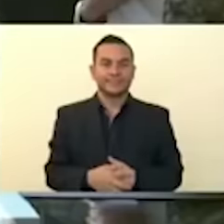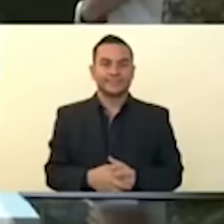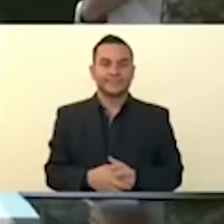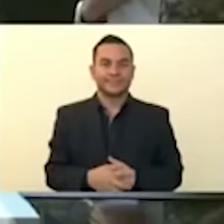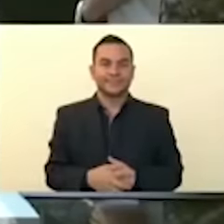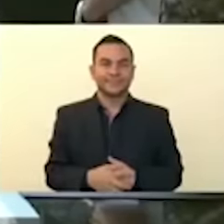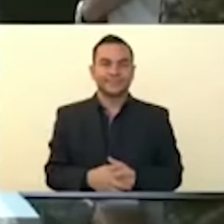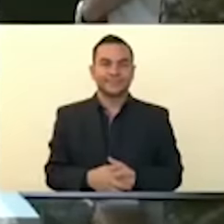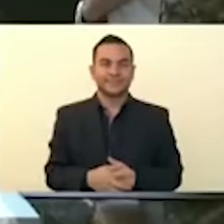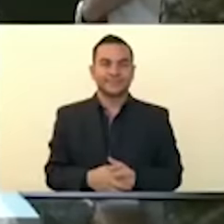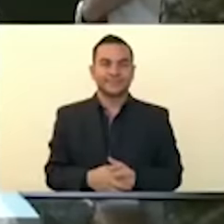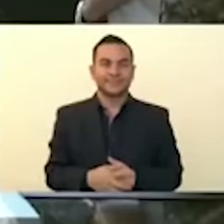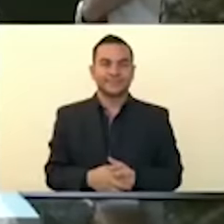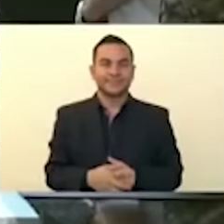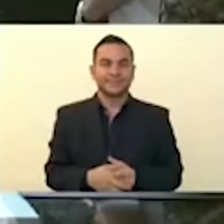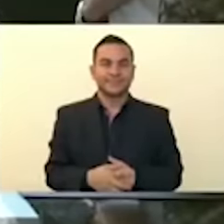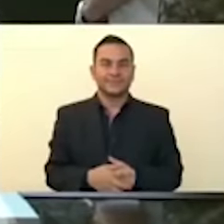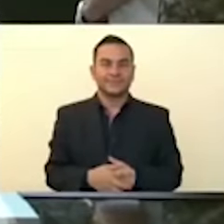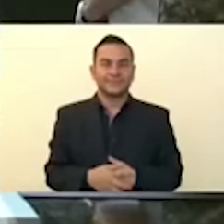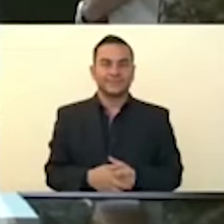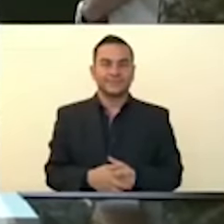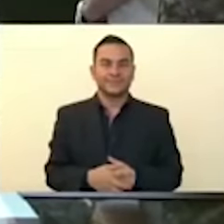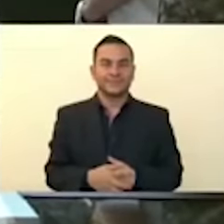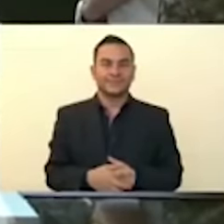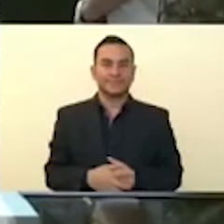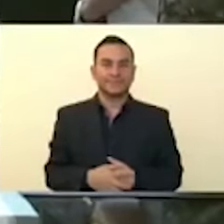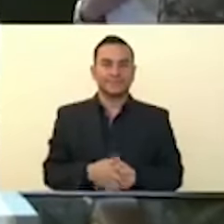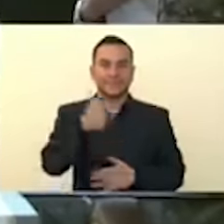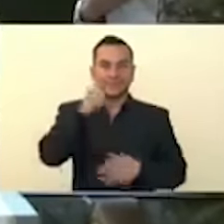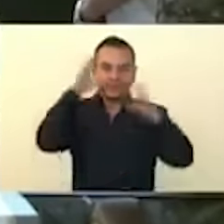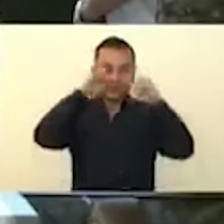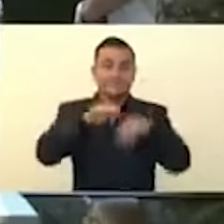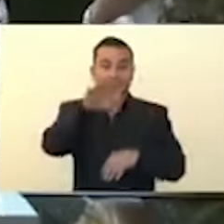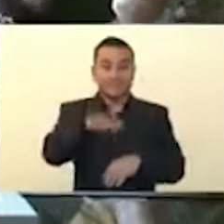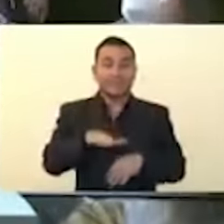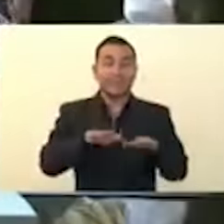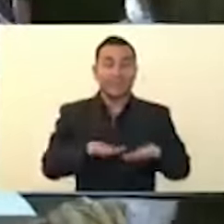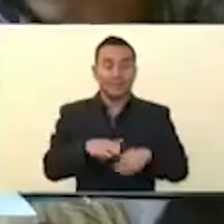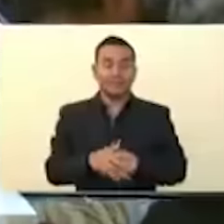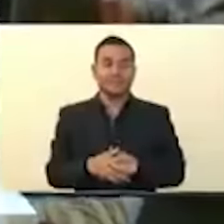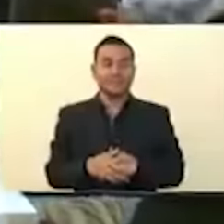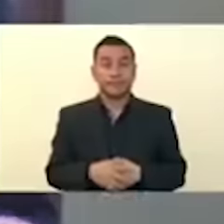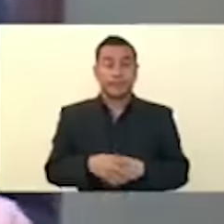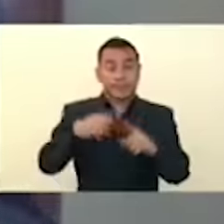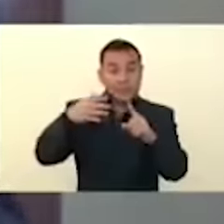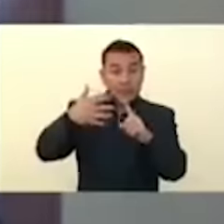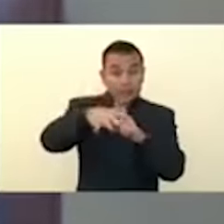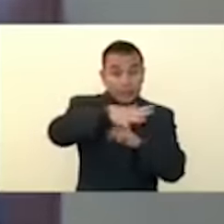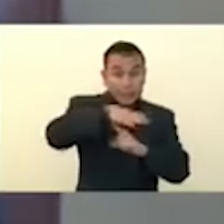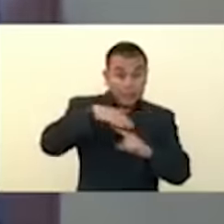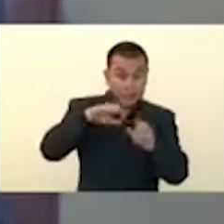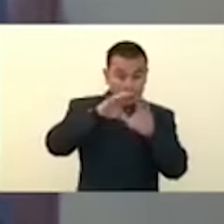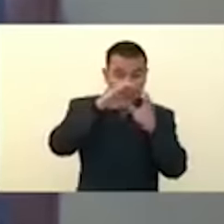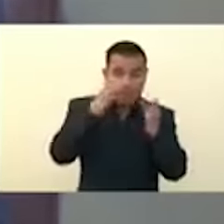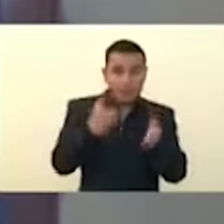Esa reflexión la haría el presidente de El Salvador con los primeros casos de COVID-19 en su país. La situación en la que estamos en el